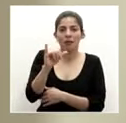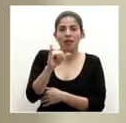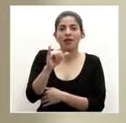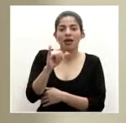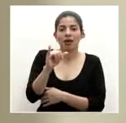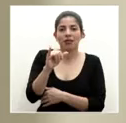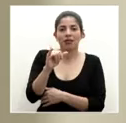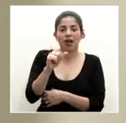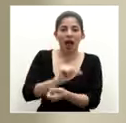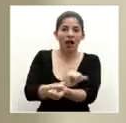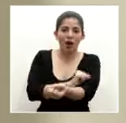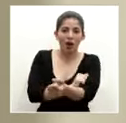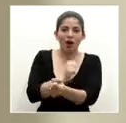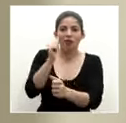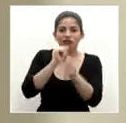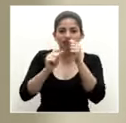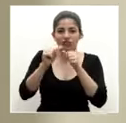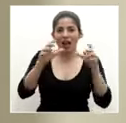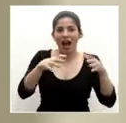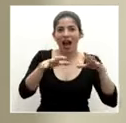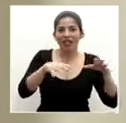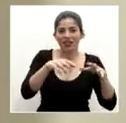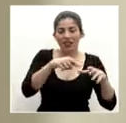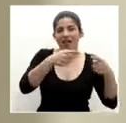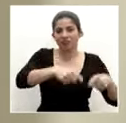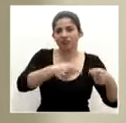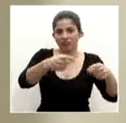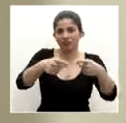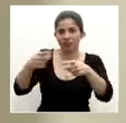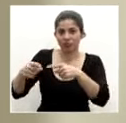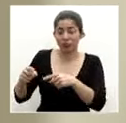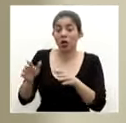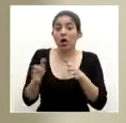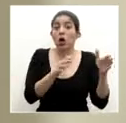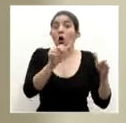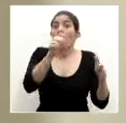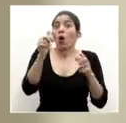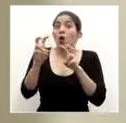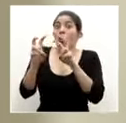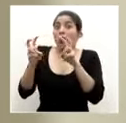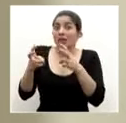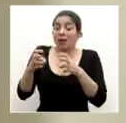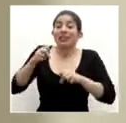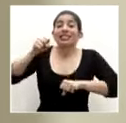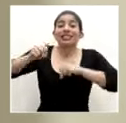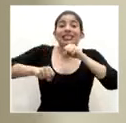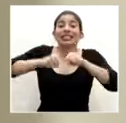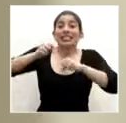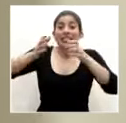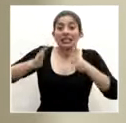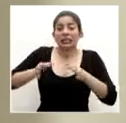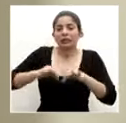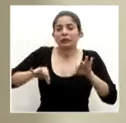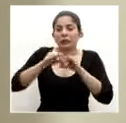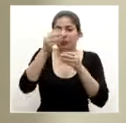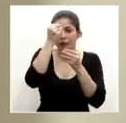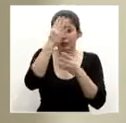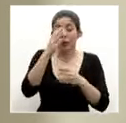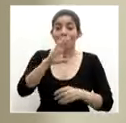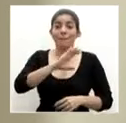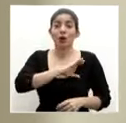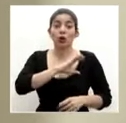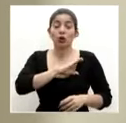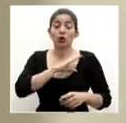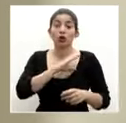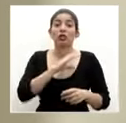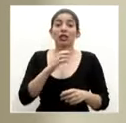tipo de actividades. Y un tema que vale la pena aclararlo, que ha sido el tema de los ciclistas. La Policía de Tránsito